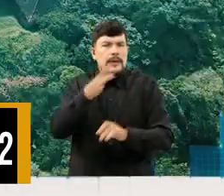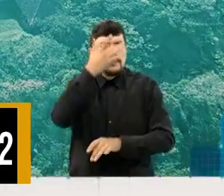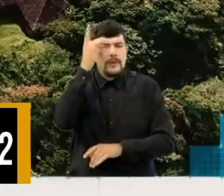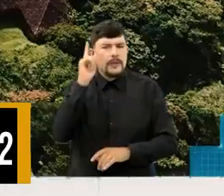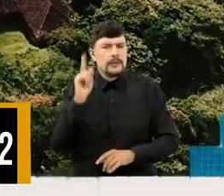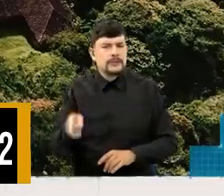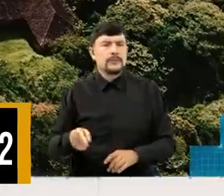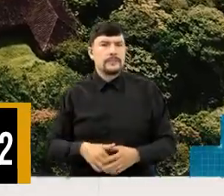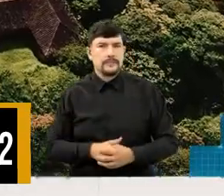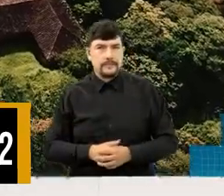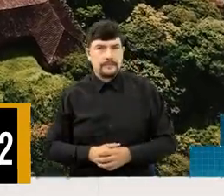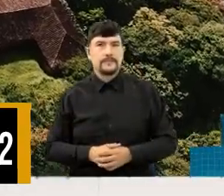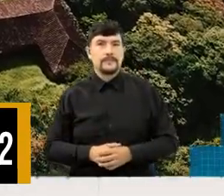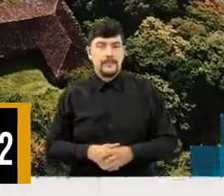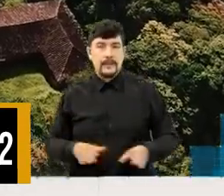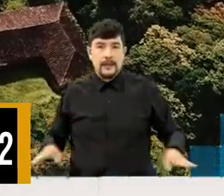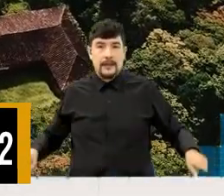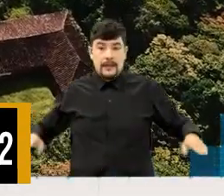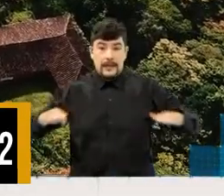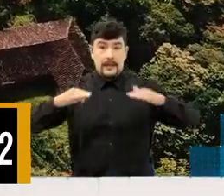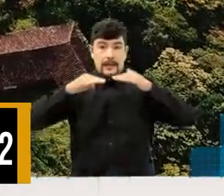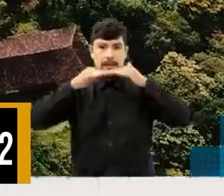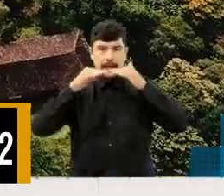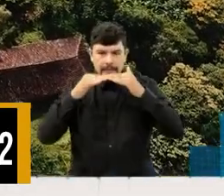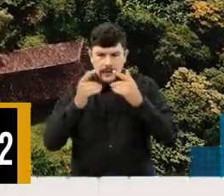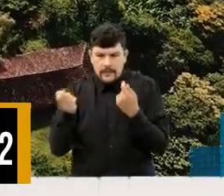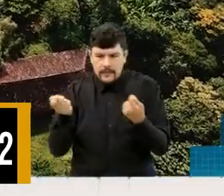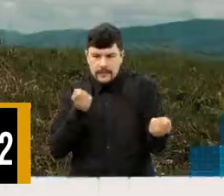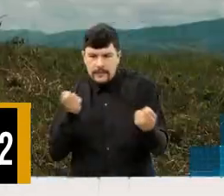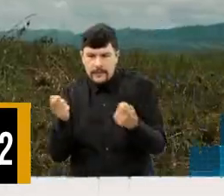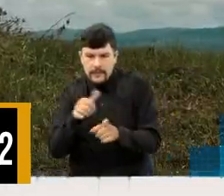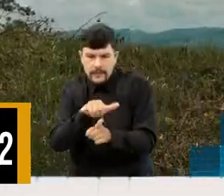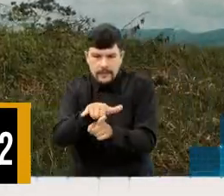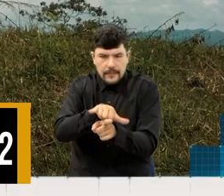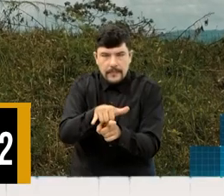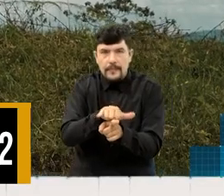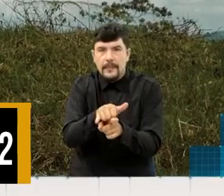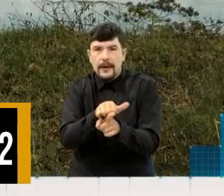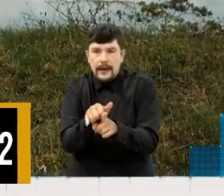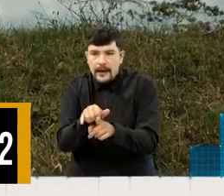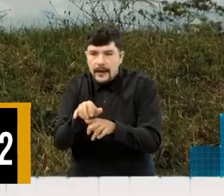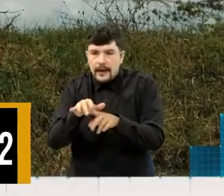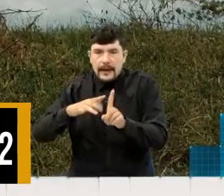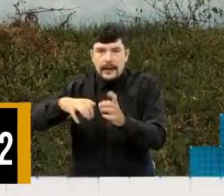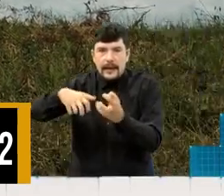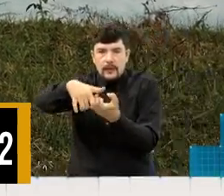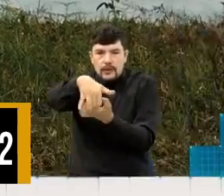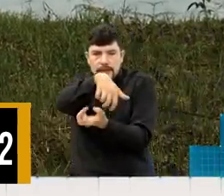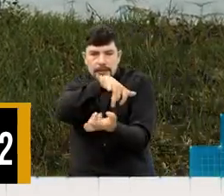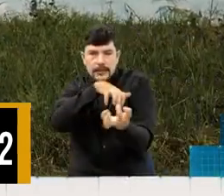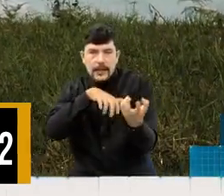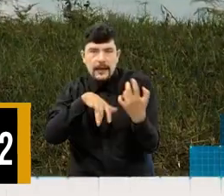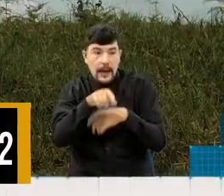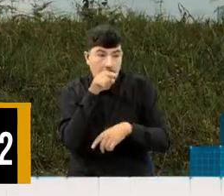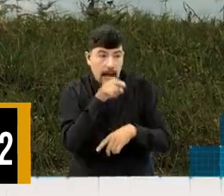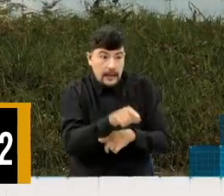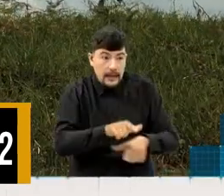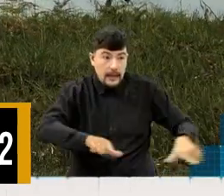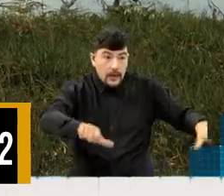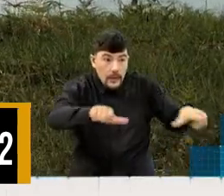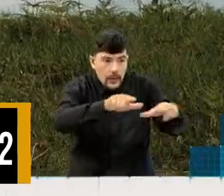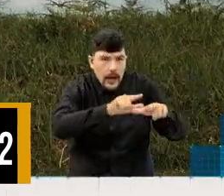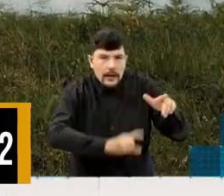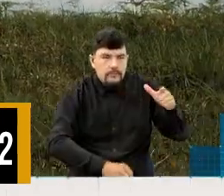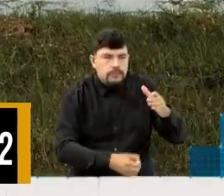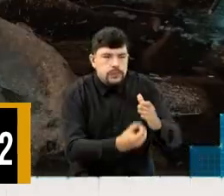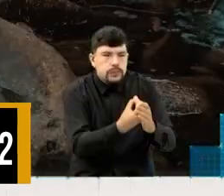es el equilibrio ecológico y de ahí nace el agua, imagínense, y el agua es la vida. A través de Banco 2,